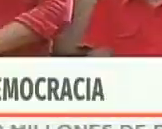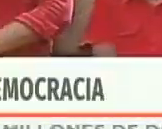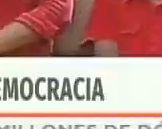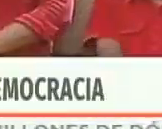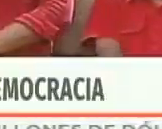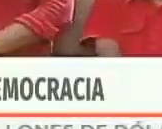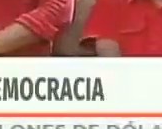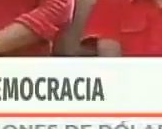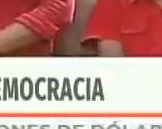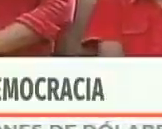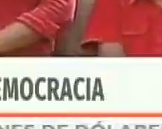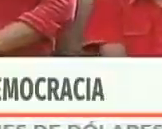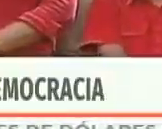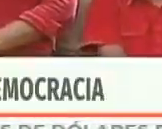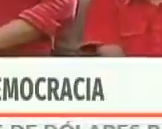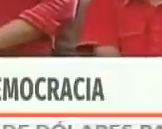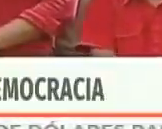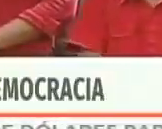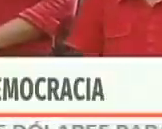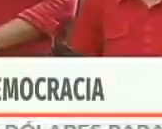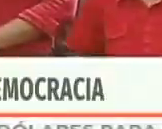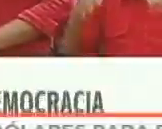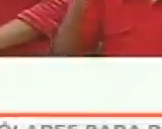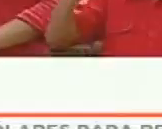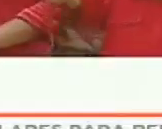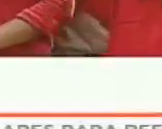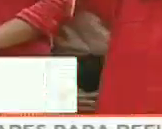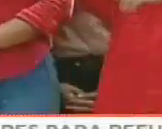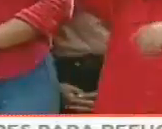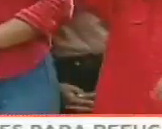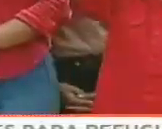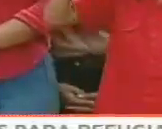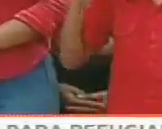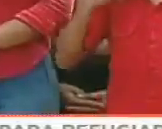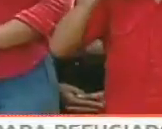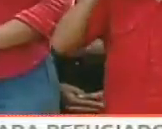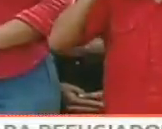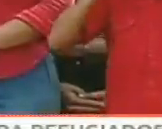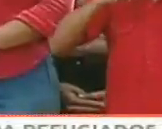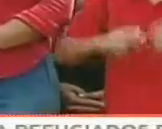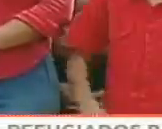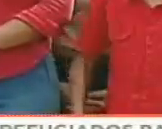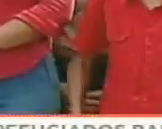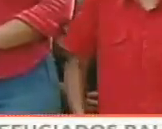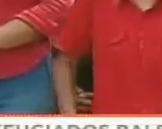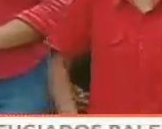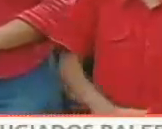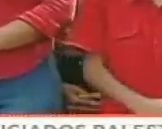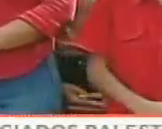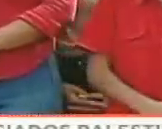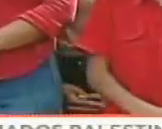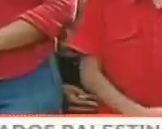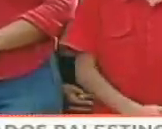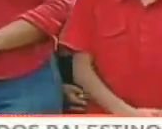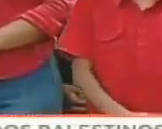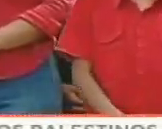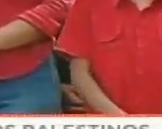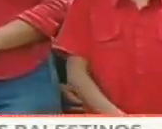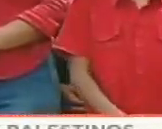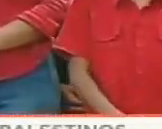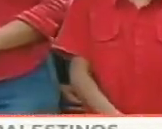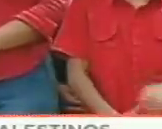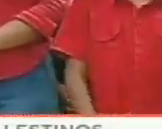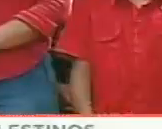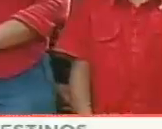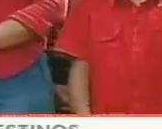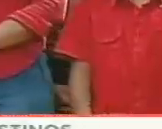conmemorando los 60 años del comandante Fidel Castro, el discurso del comandante Fidel Castro. Vamos a